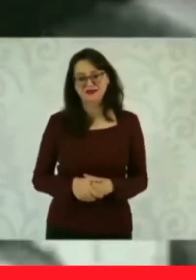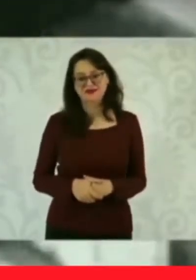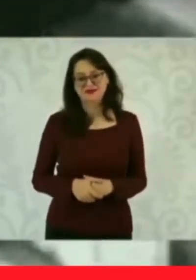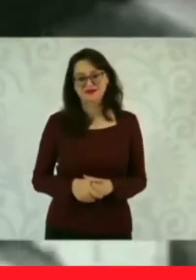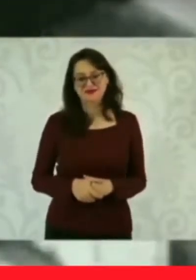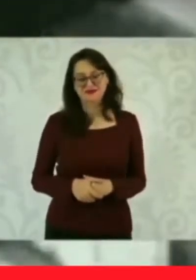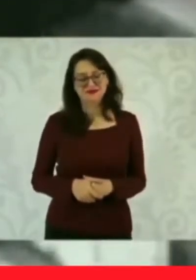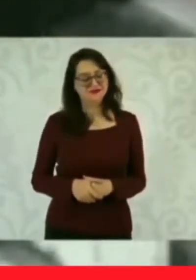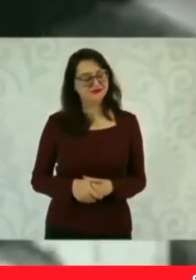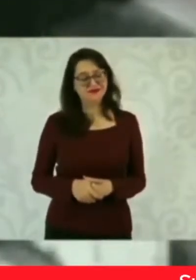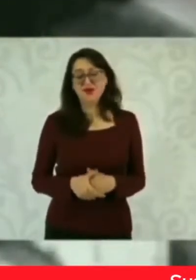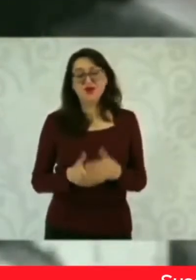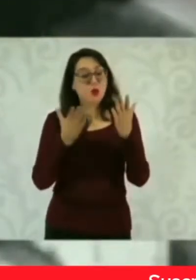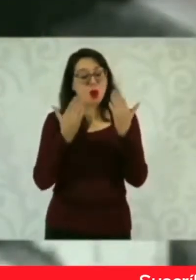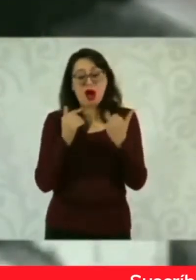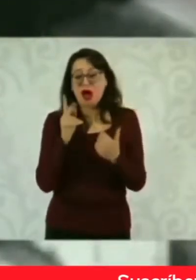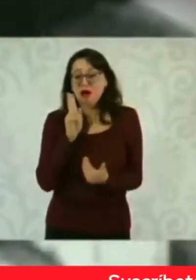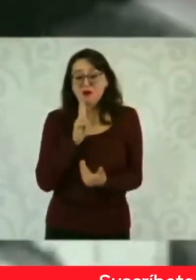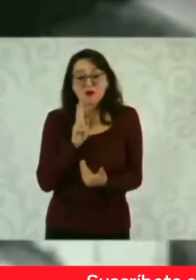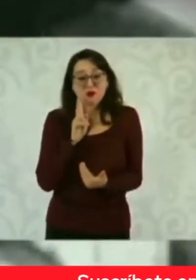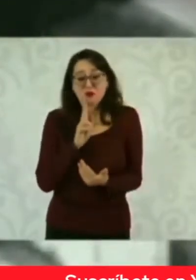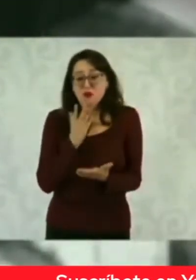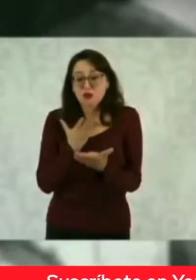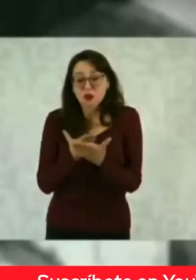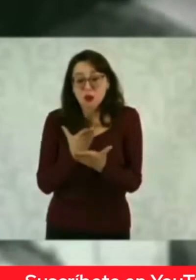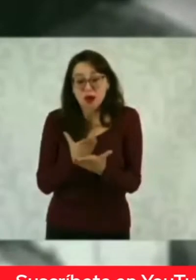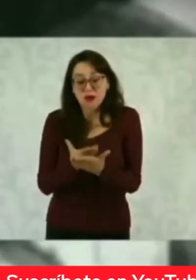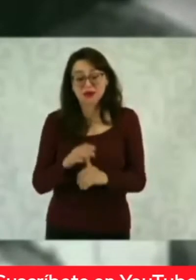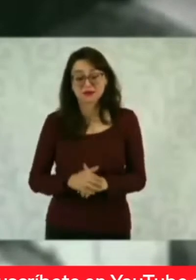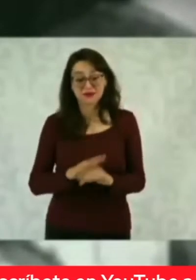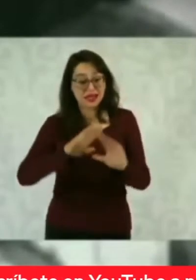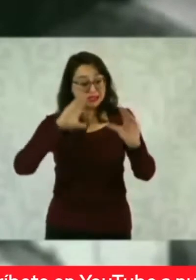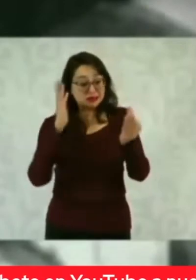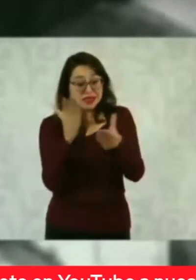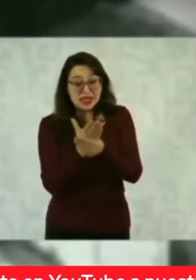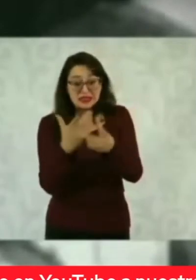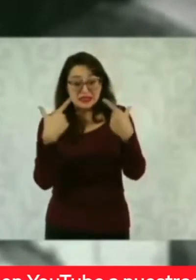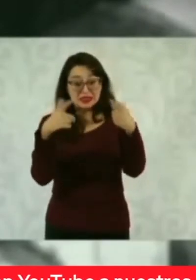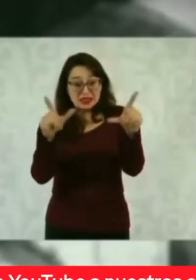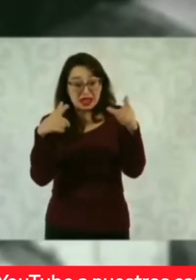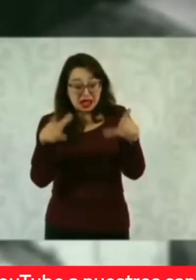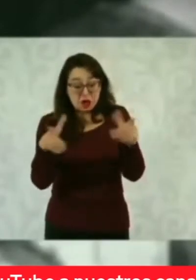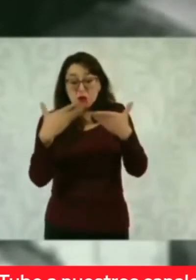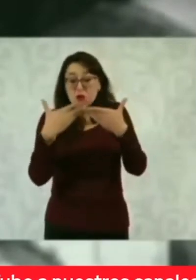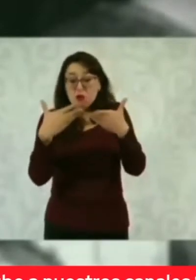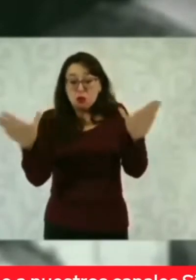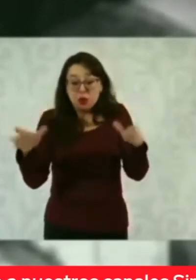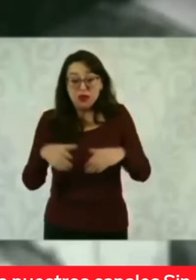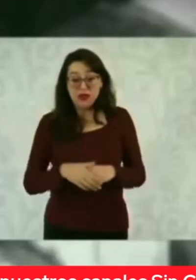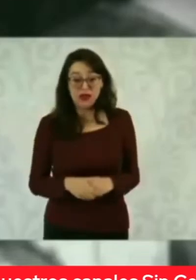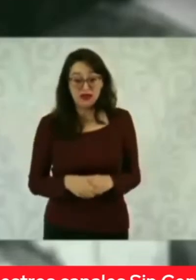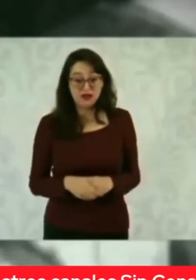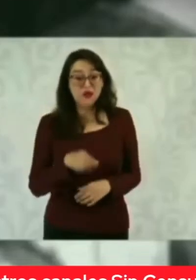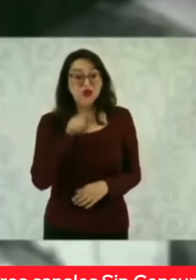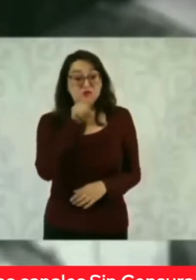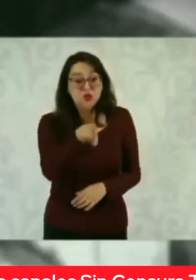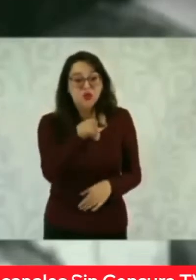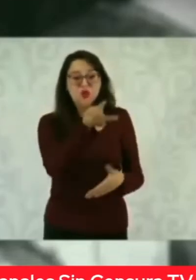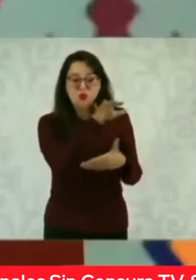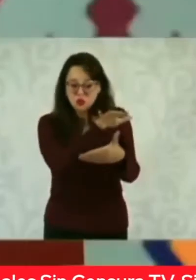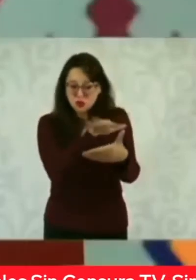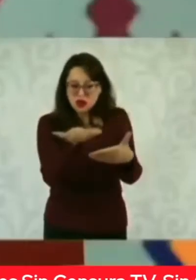yo te conmino, como te dije ayer, a que revises el expediente para que a partir de